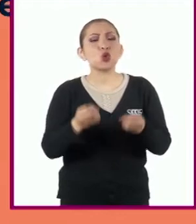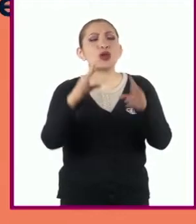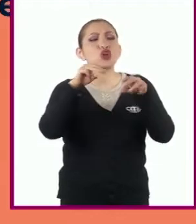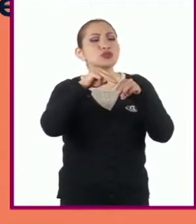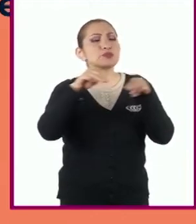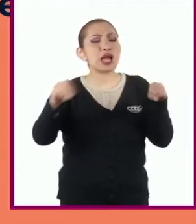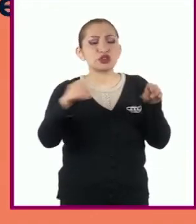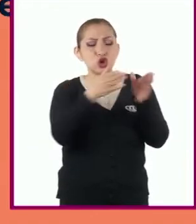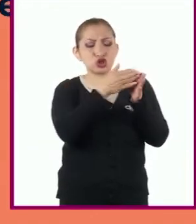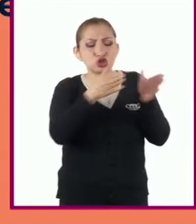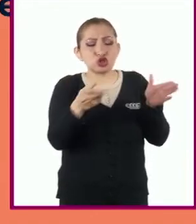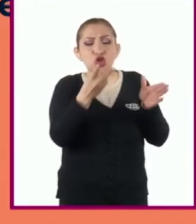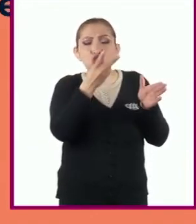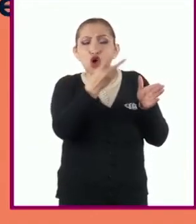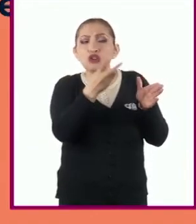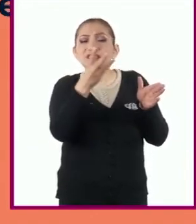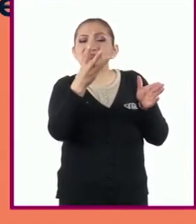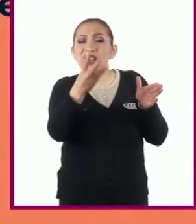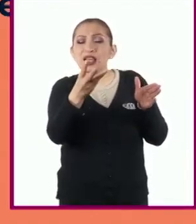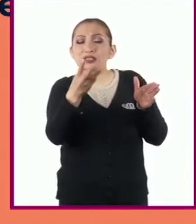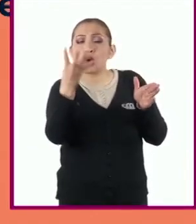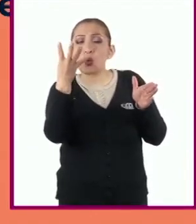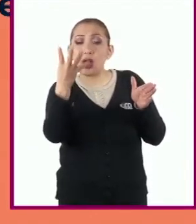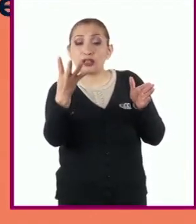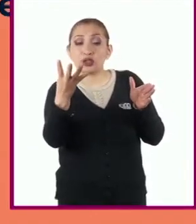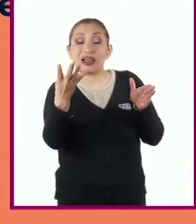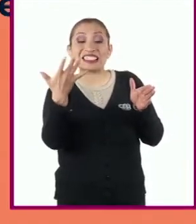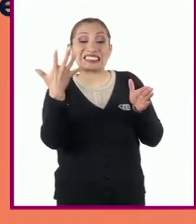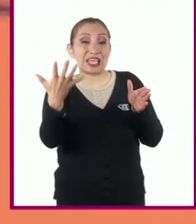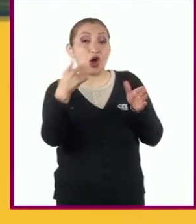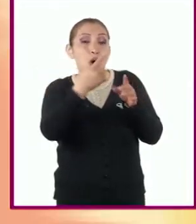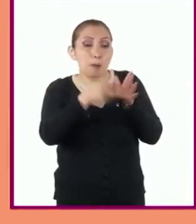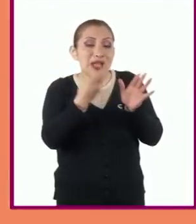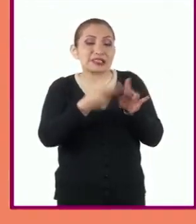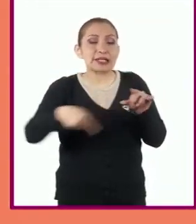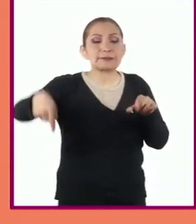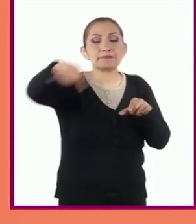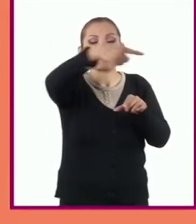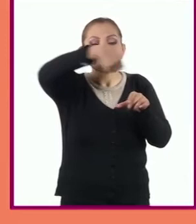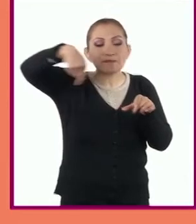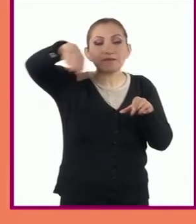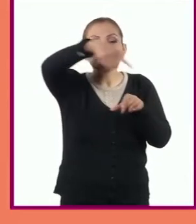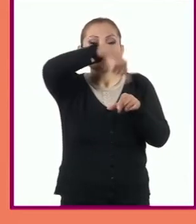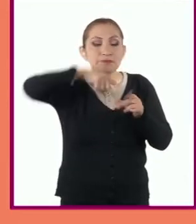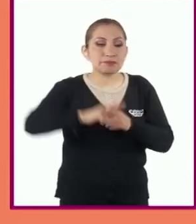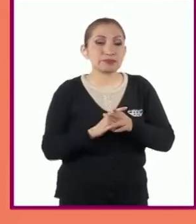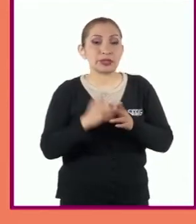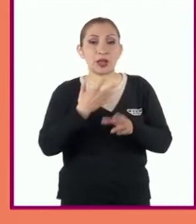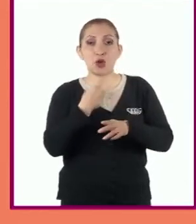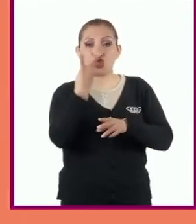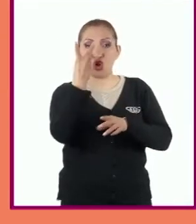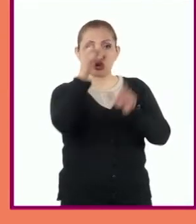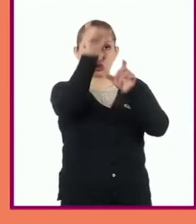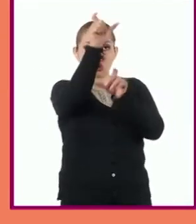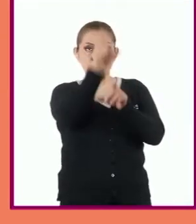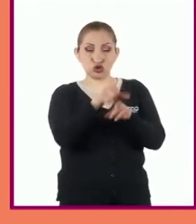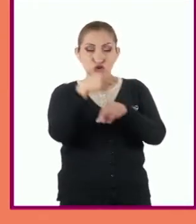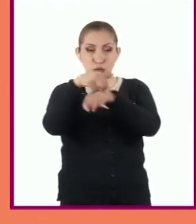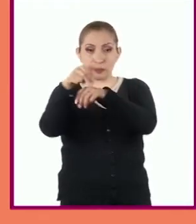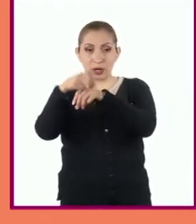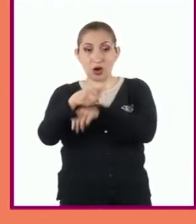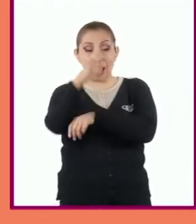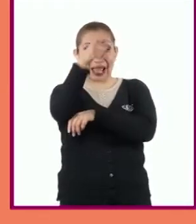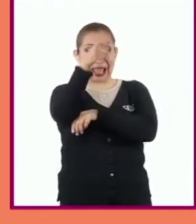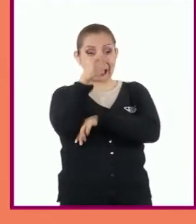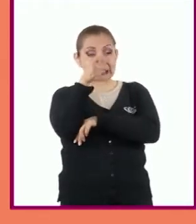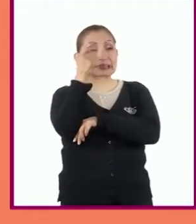se recorren en 2, 3, 4 y 5 vueltas? Tenemos dos magnitudes.